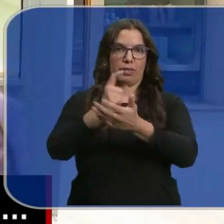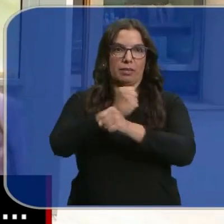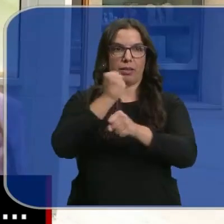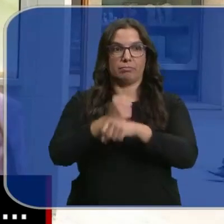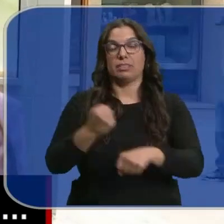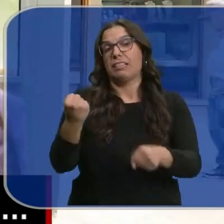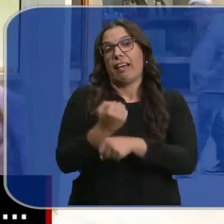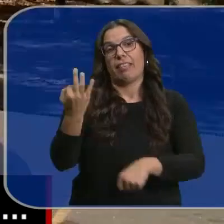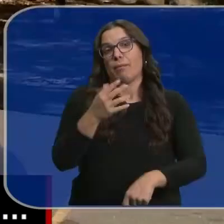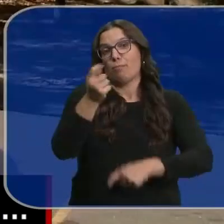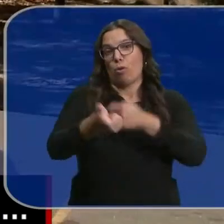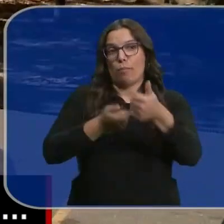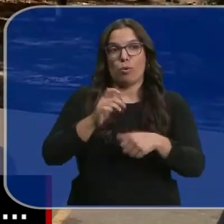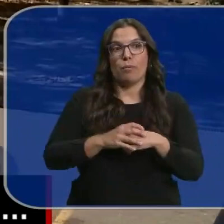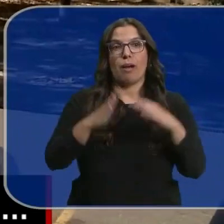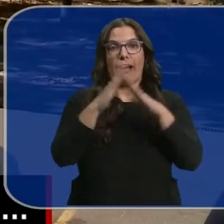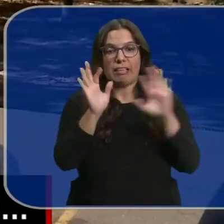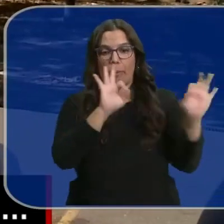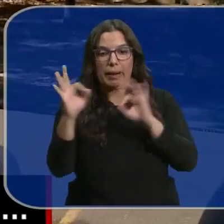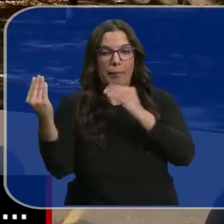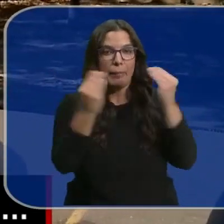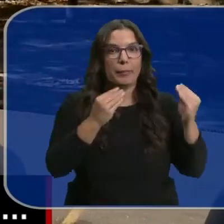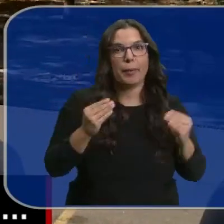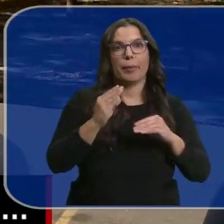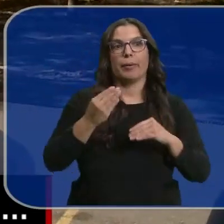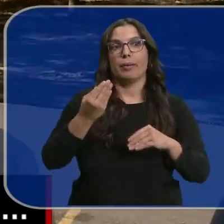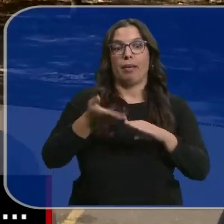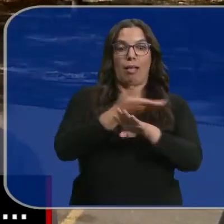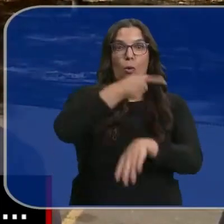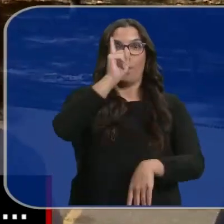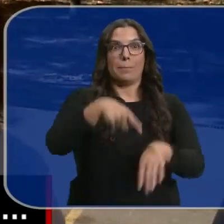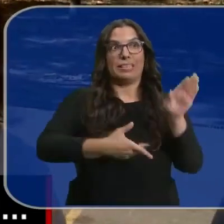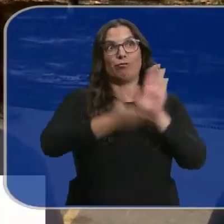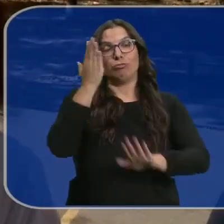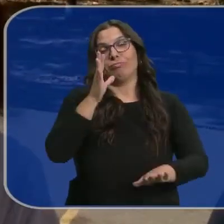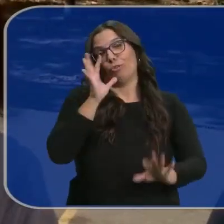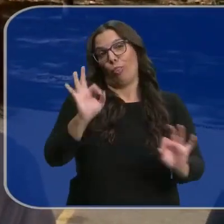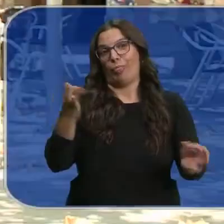trabajar y bueno, poco a poco. Comprar de casa y poner la casa en orden. Un mes fuera es lo que tiene.